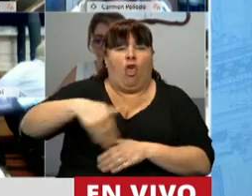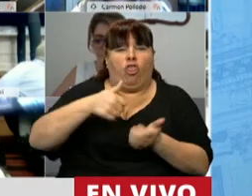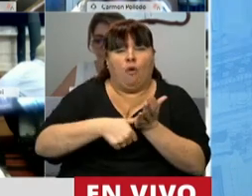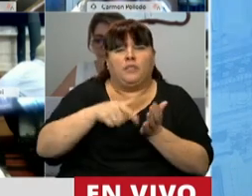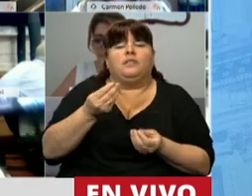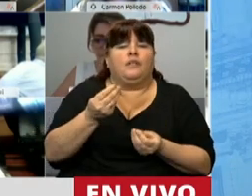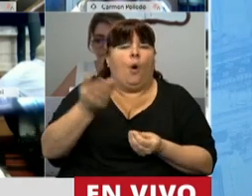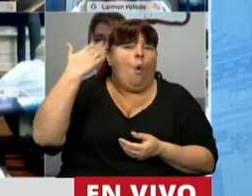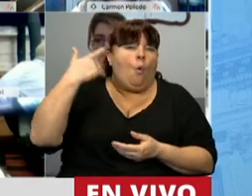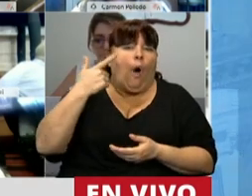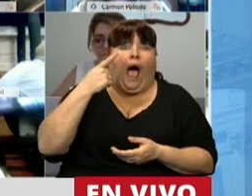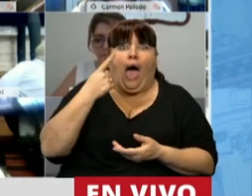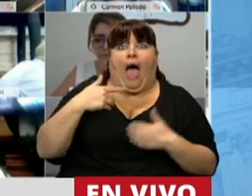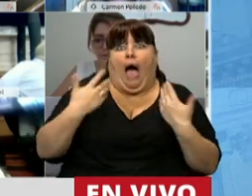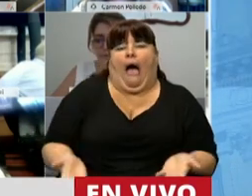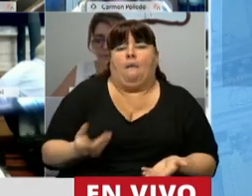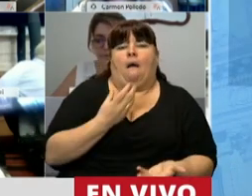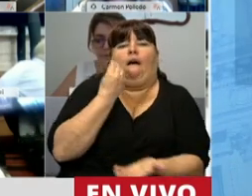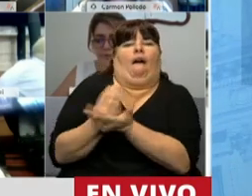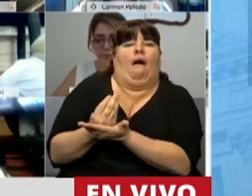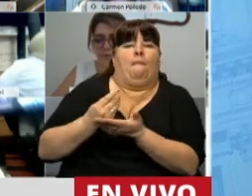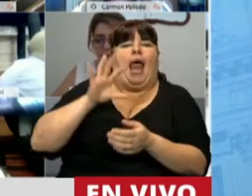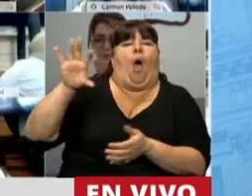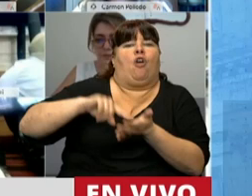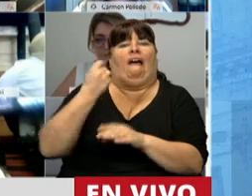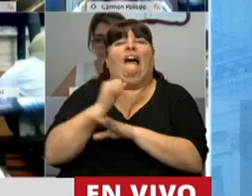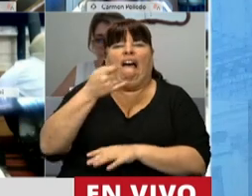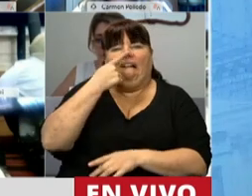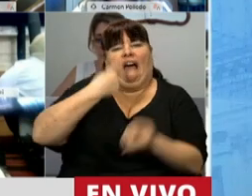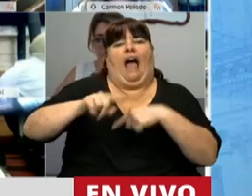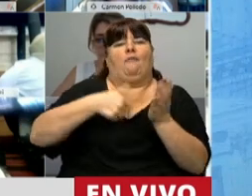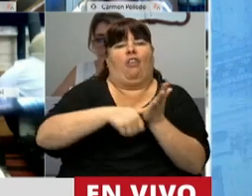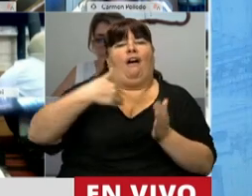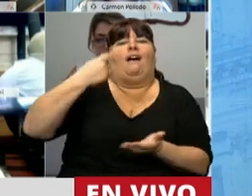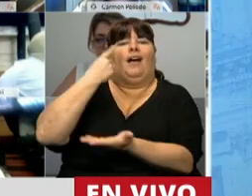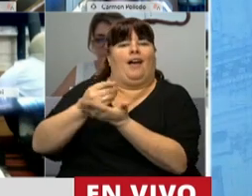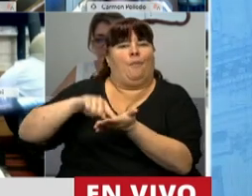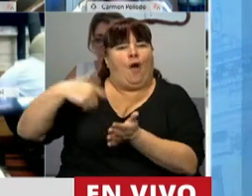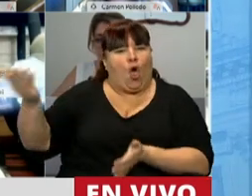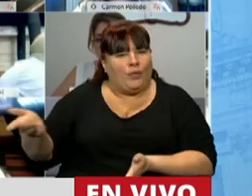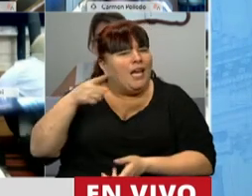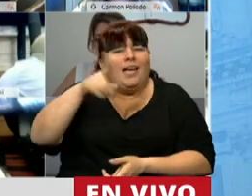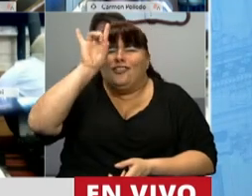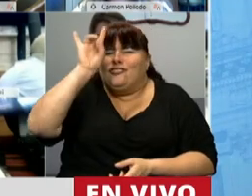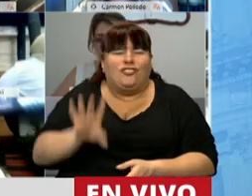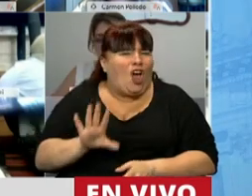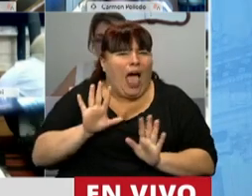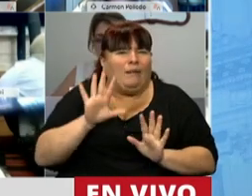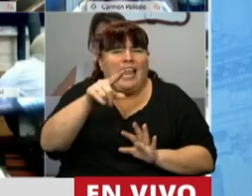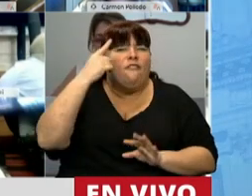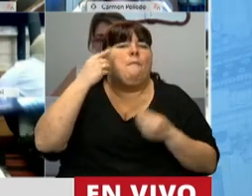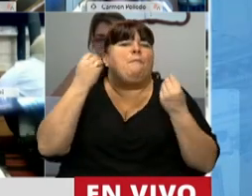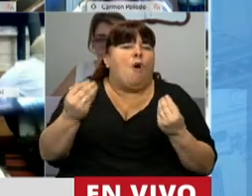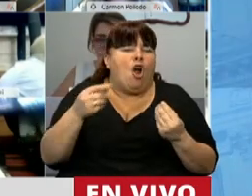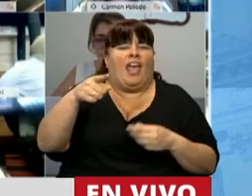domicilio que se hizo cuando vio la oportunidad de ocupar un cargo en la provincia. Y esa es la única idea de